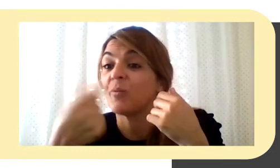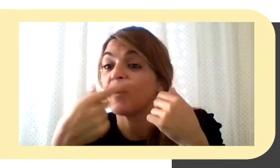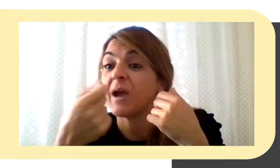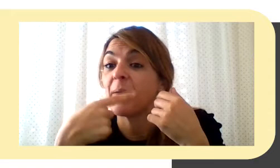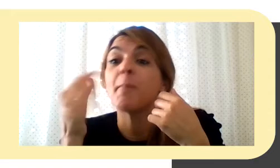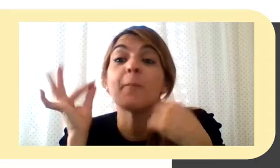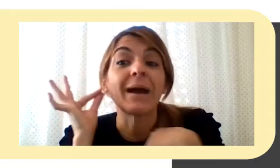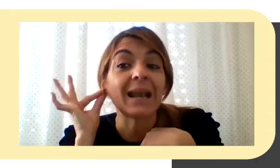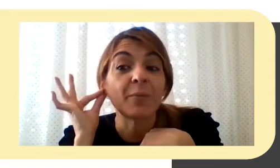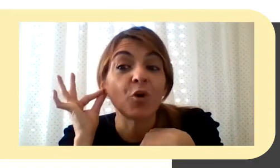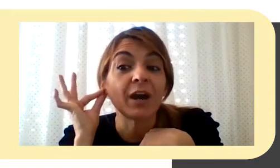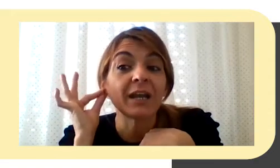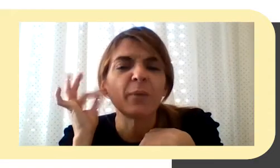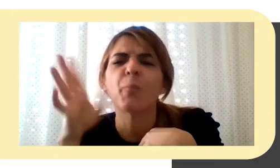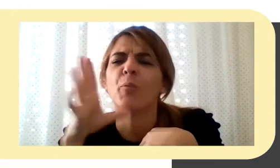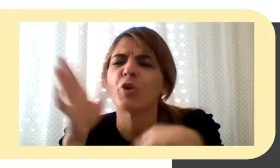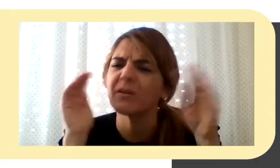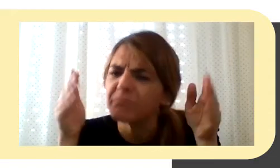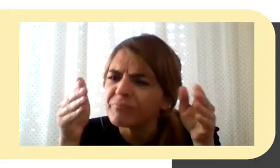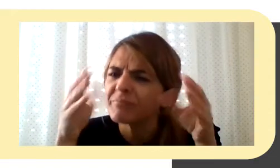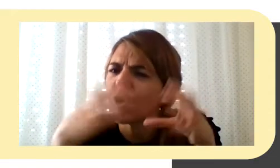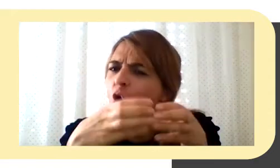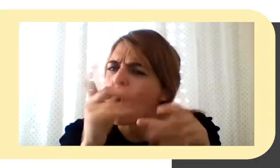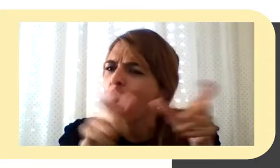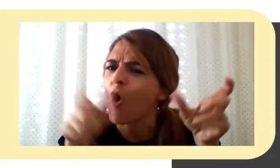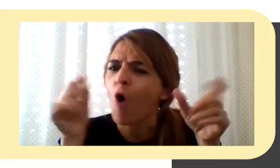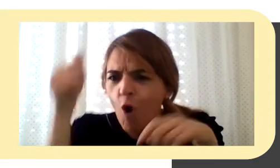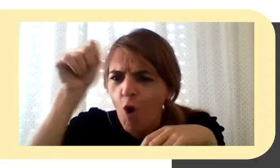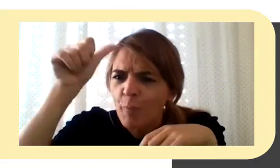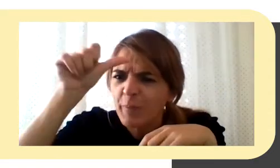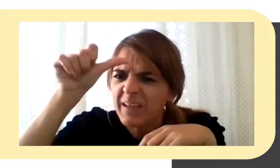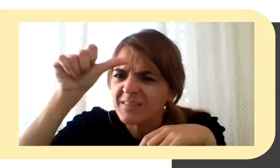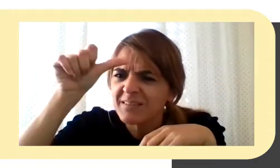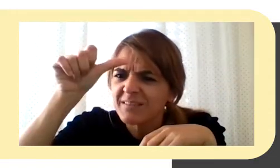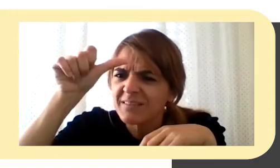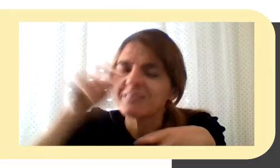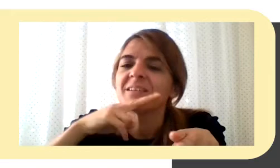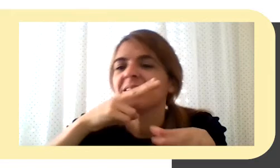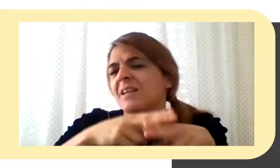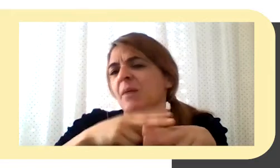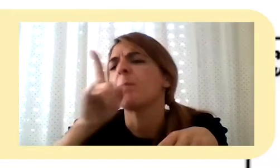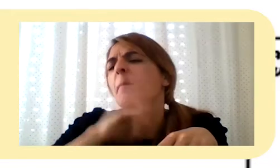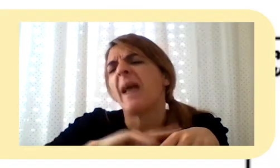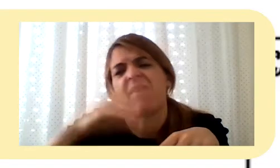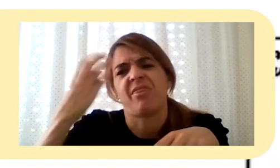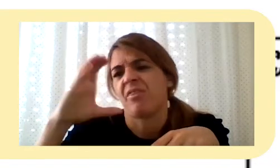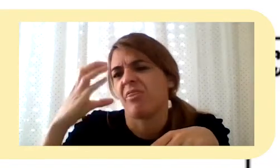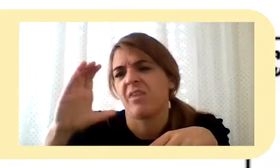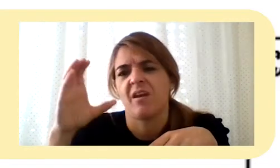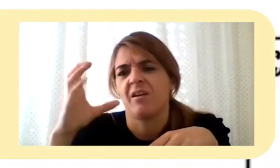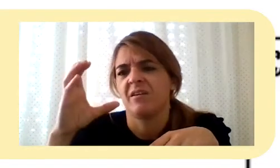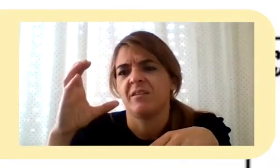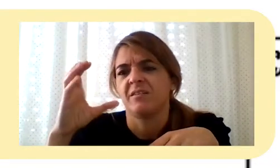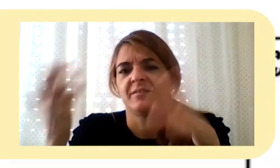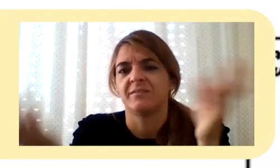sentido que se estudien mayoritariamente en hombres. Yo a esto le llamo mala ciencia. Bueno, pues con toda la evidencia